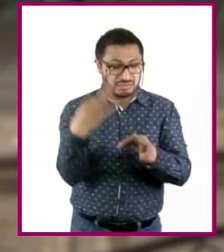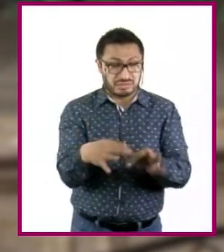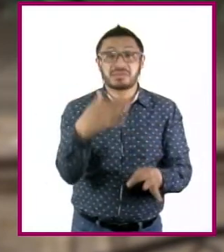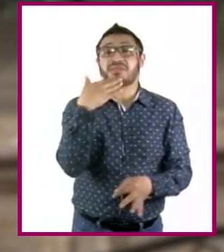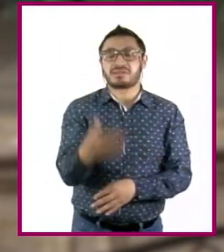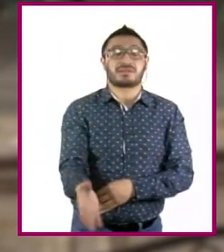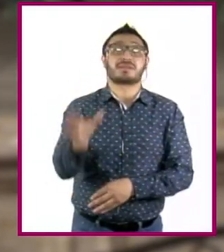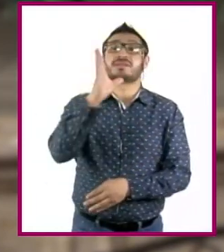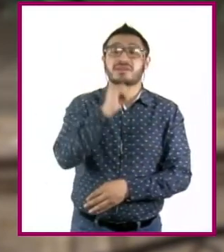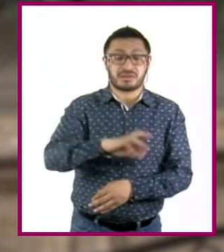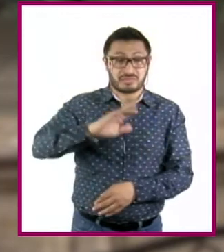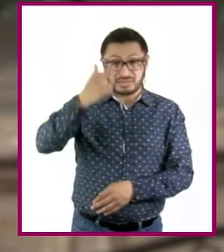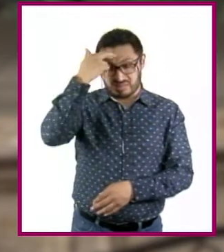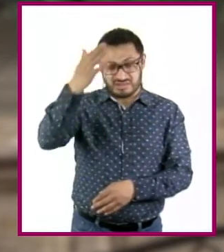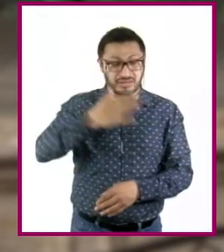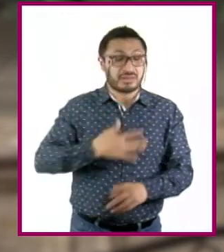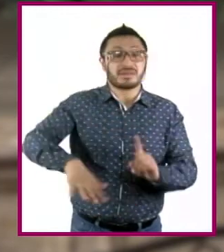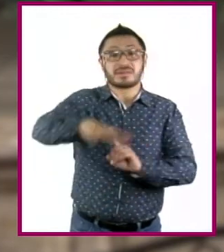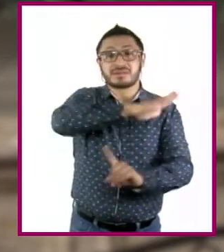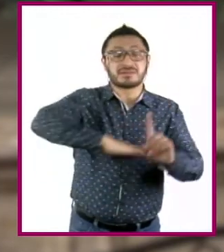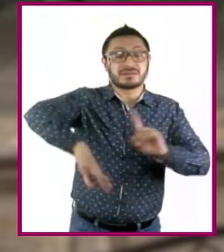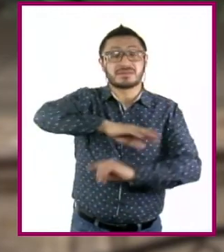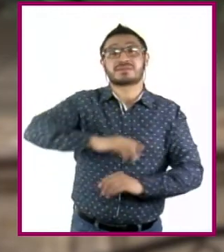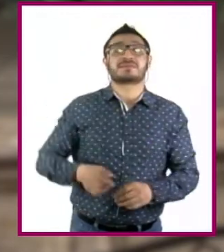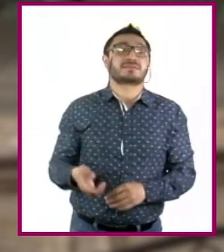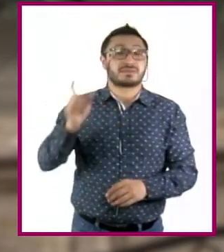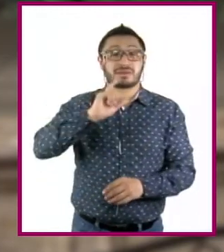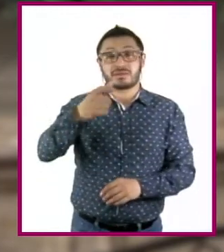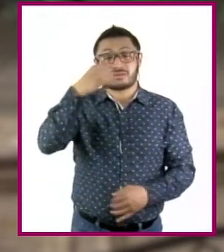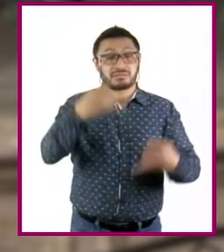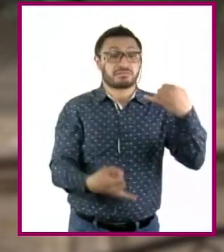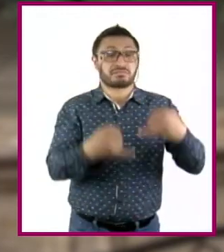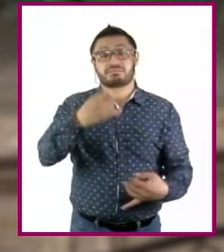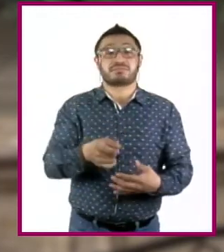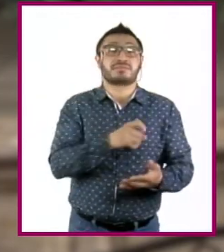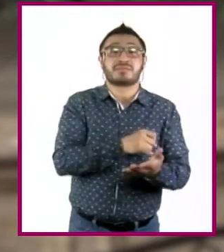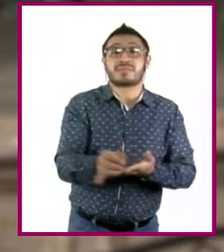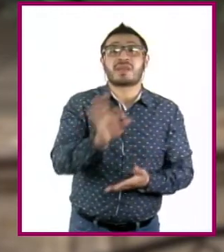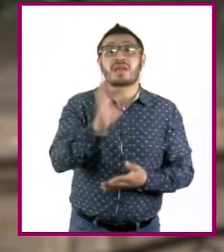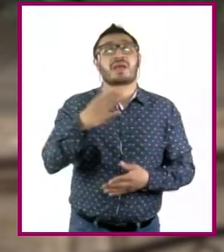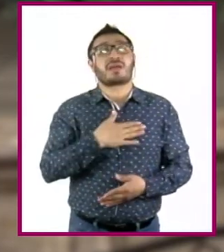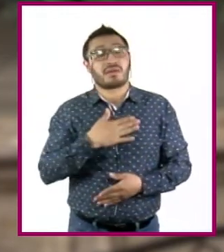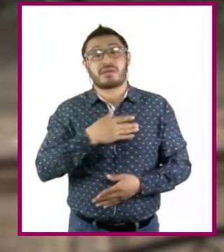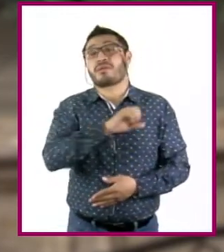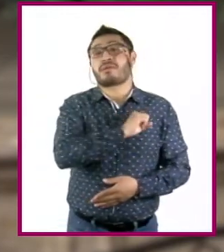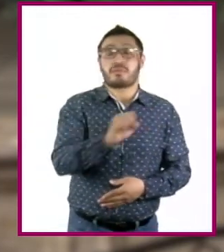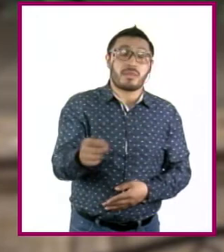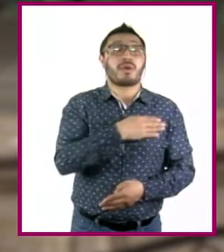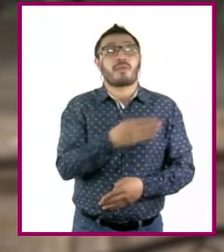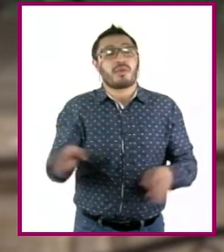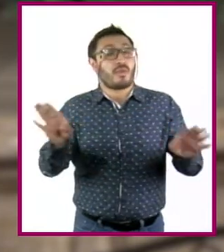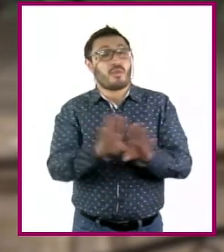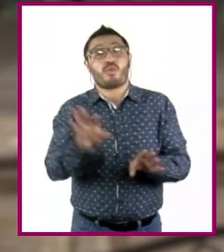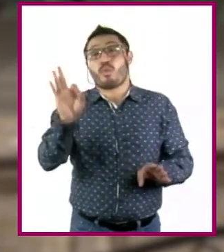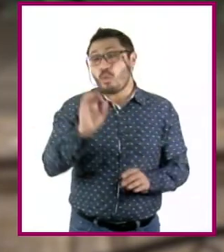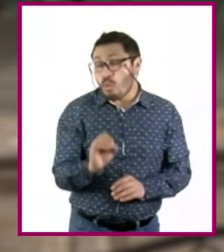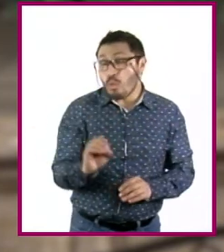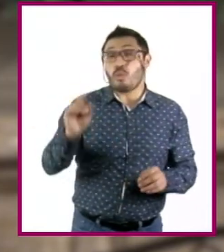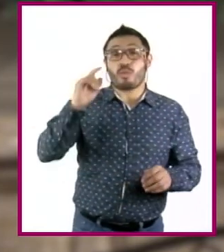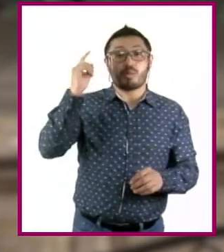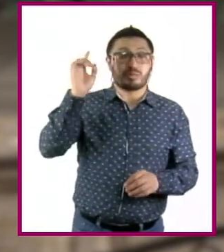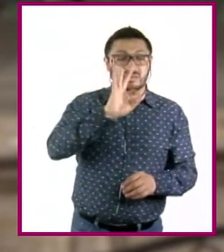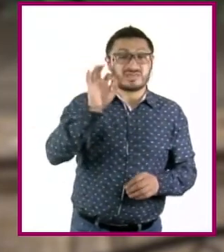pueda considerar mis circunstancias particulares a la hora de determinar si soy inocente o culpable, o a la hora de